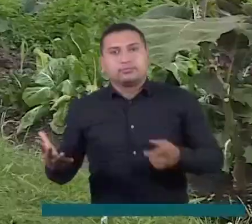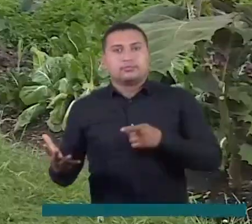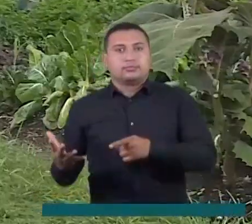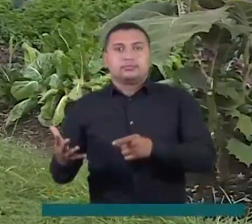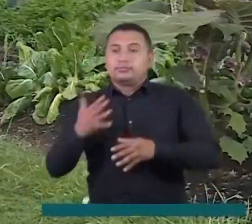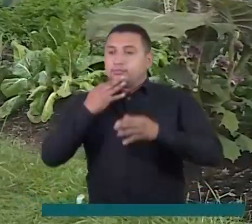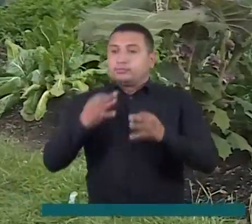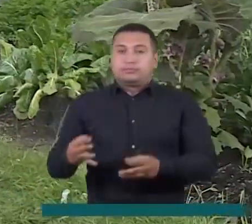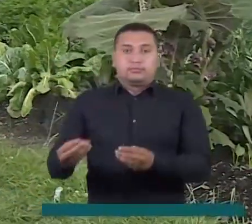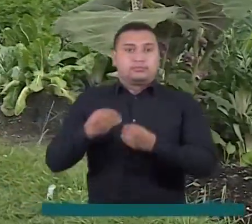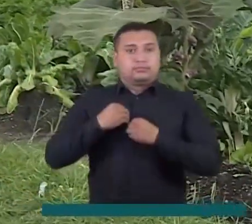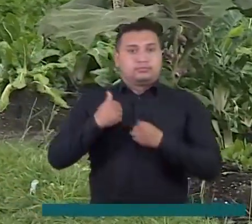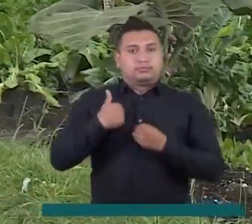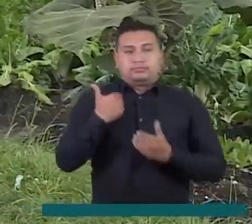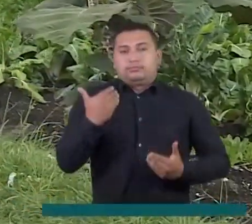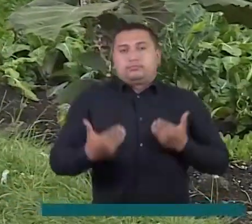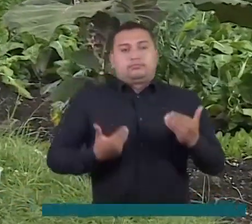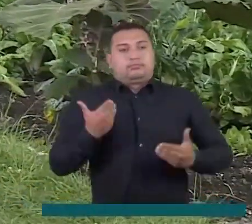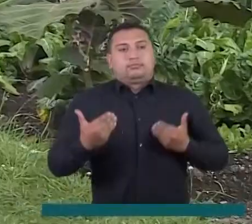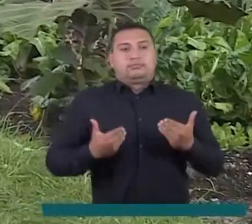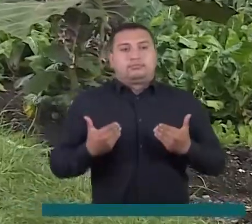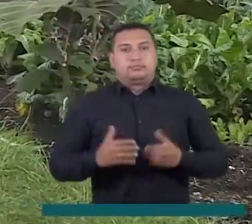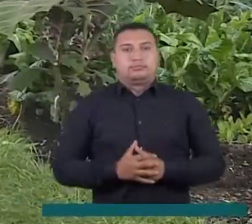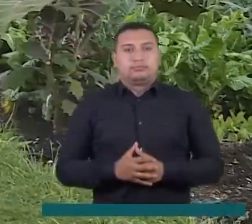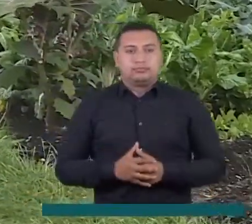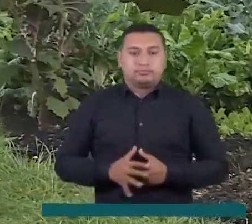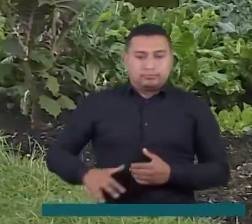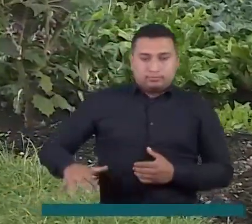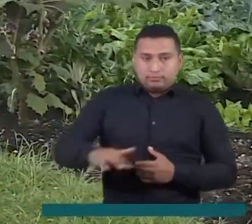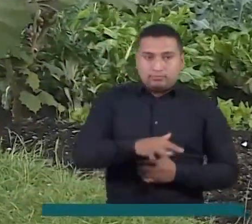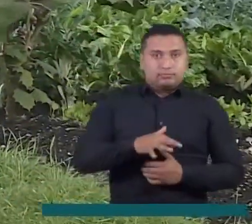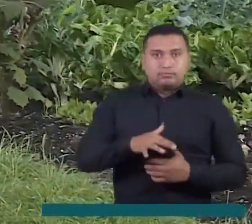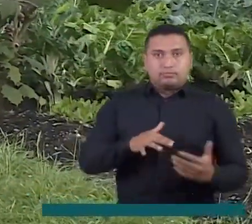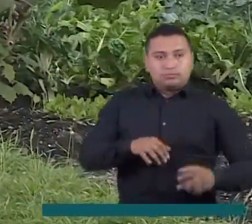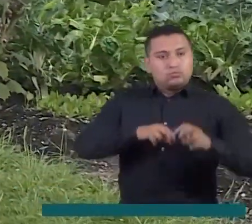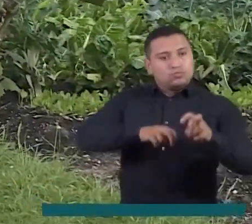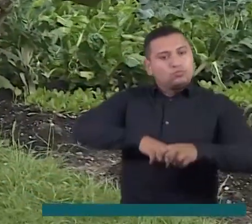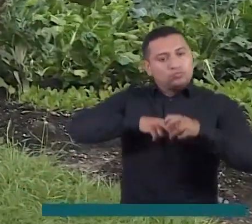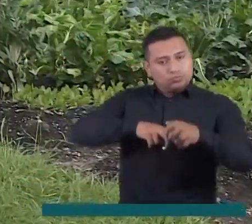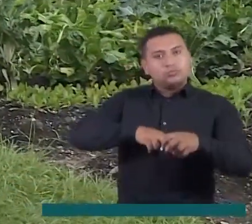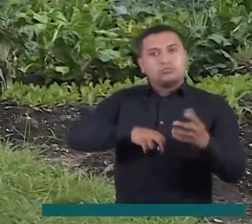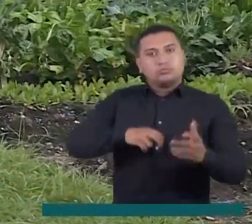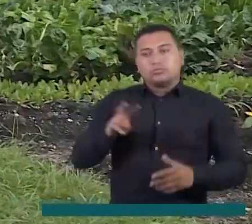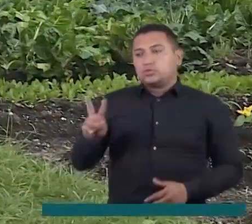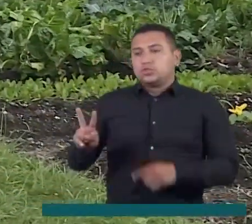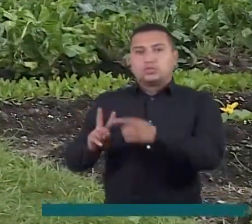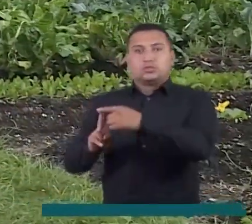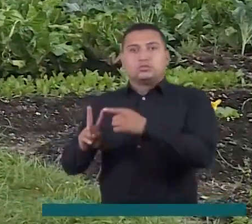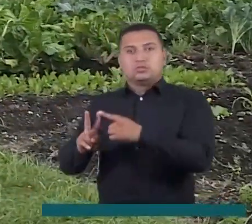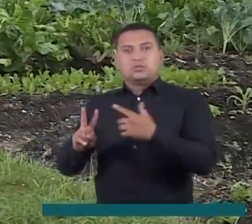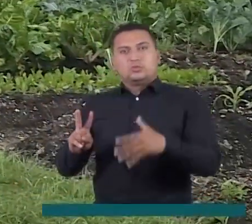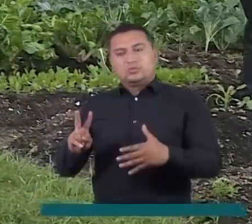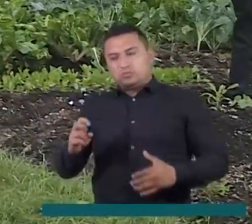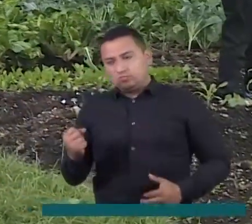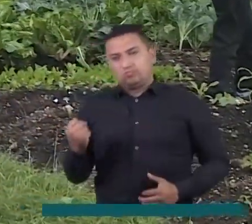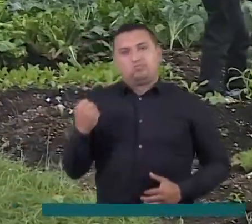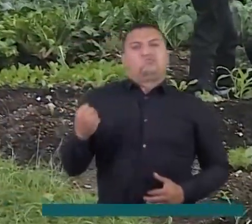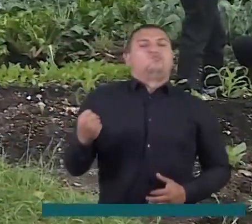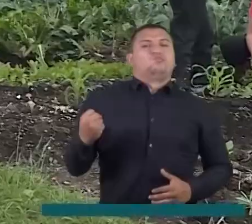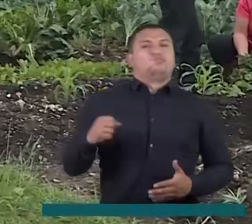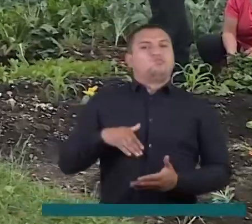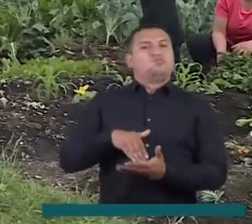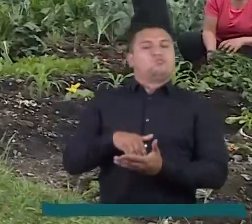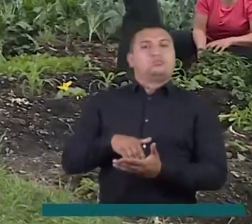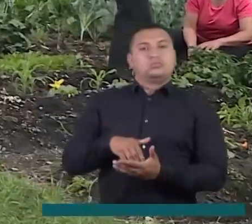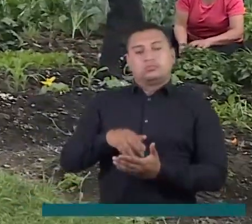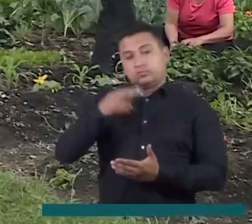alegría. Esta es una de las huertas de dos mujeres guerreras que con el apoyo de sus hijos con discapacidad logran cultivar y